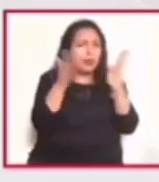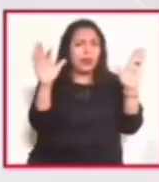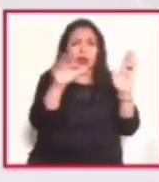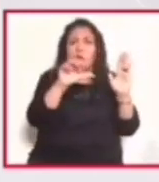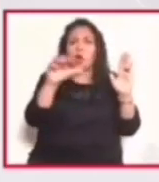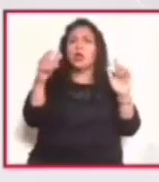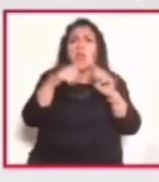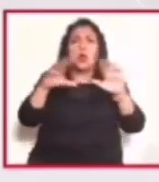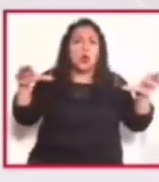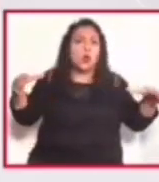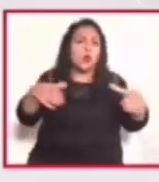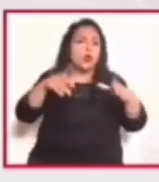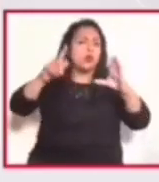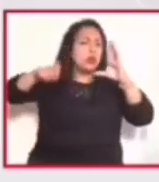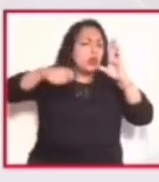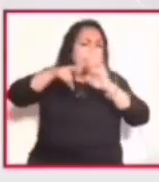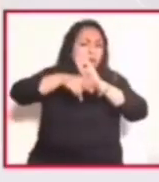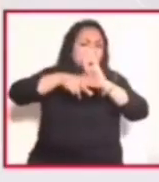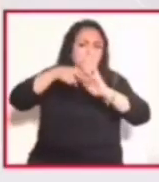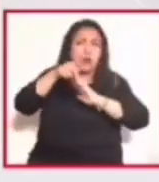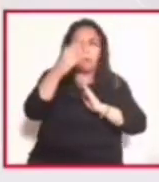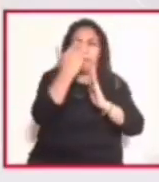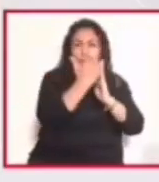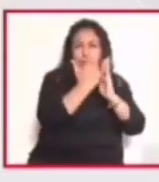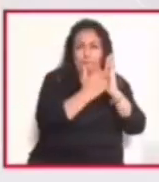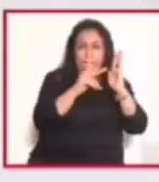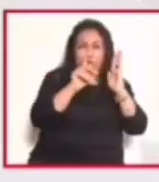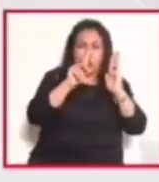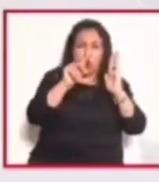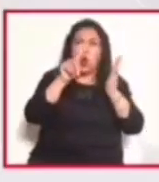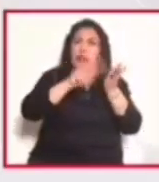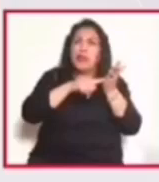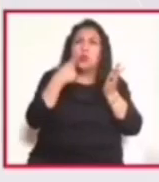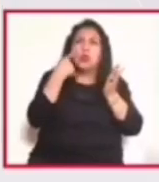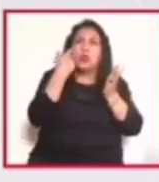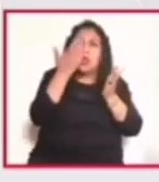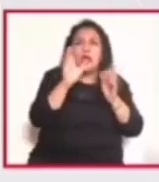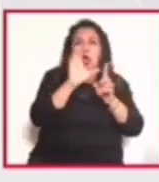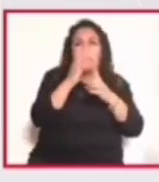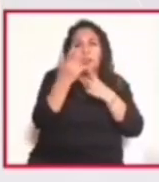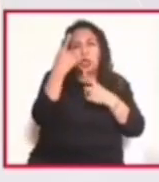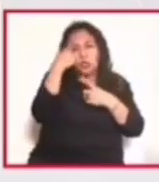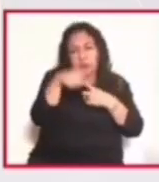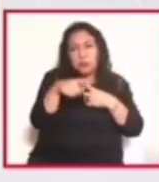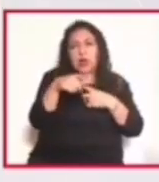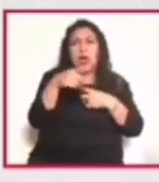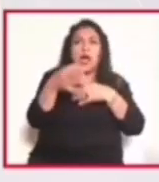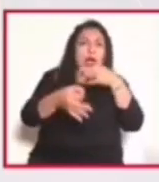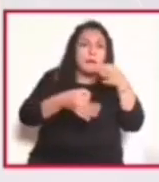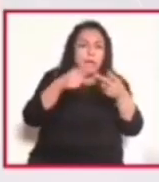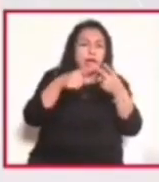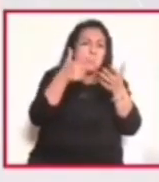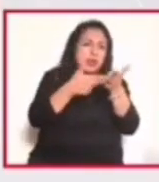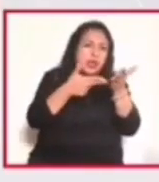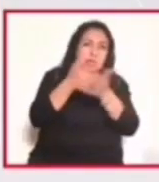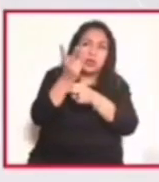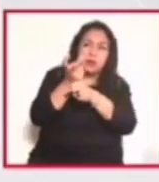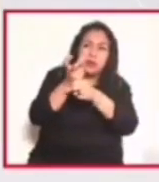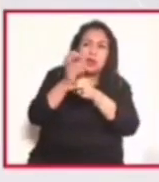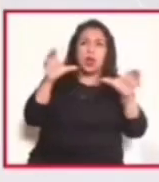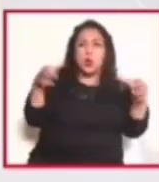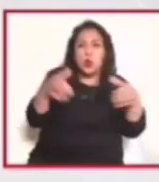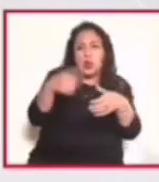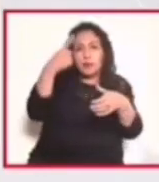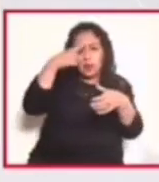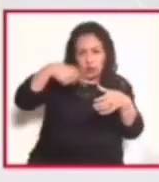la comunidad audiovisual. El protocolo prevé, entre otras medidas, comisiones para diseñar campañas, talleres e invitar a la comunidad a